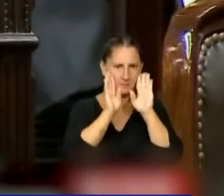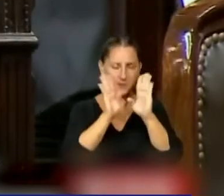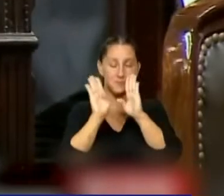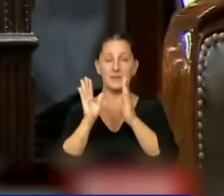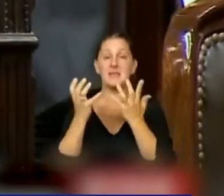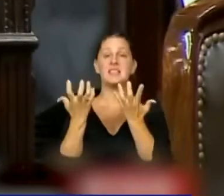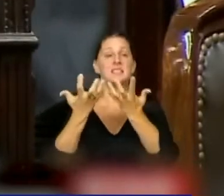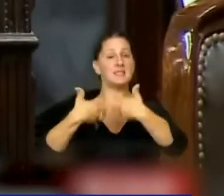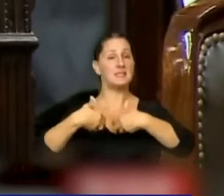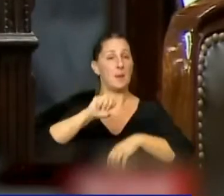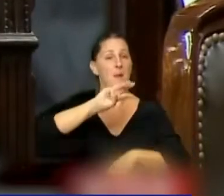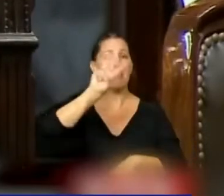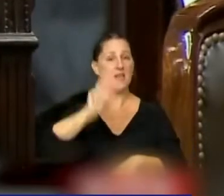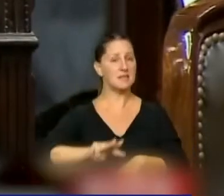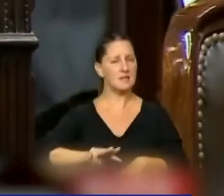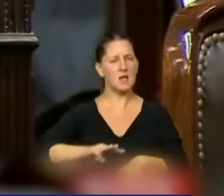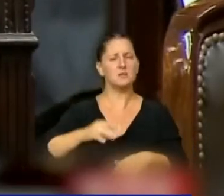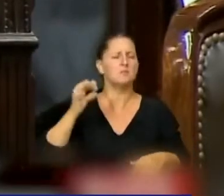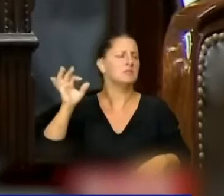haya que enfrentar.